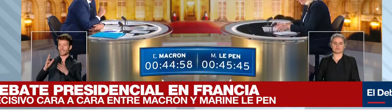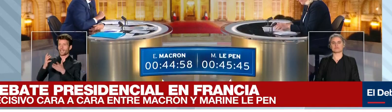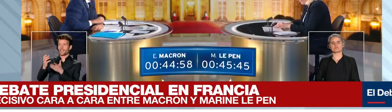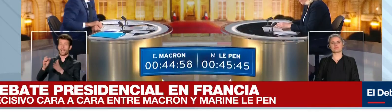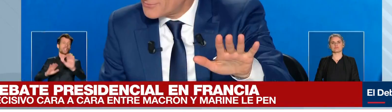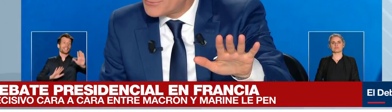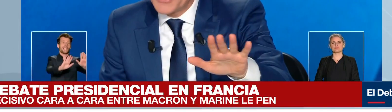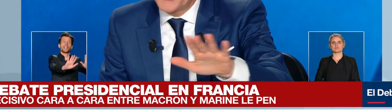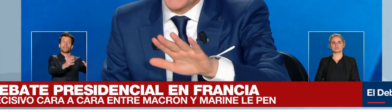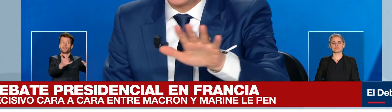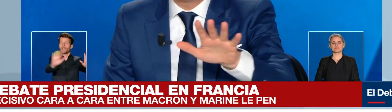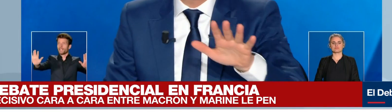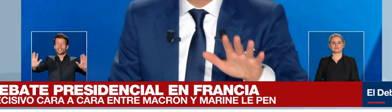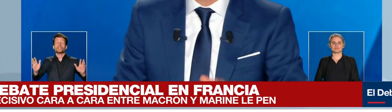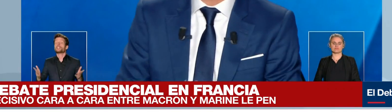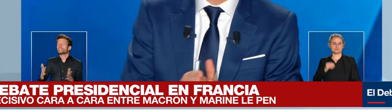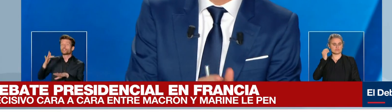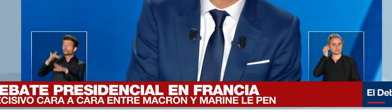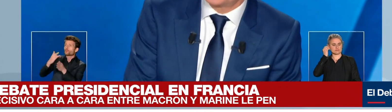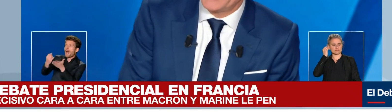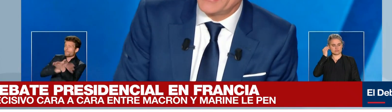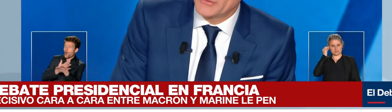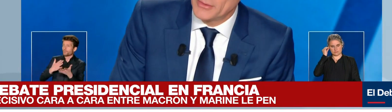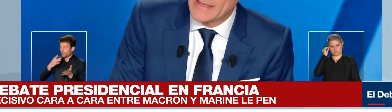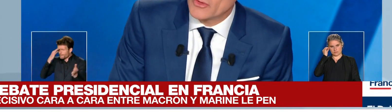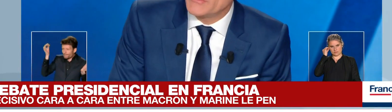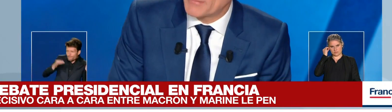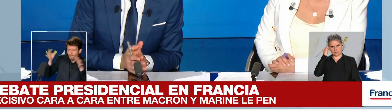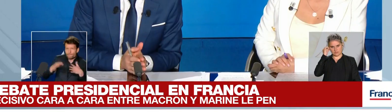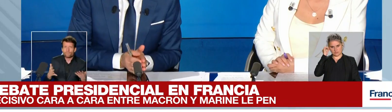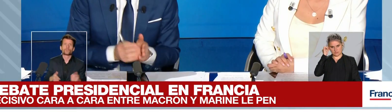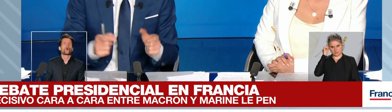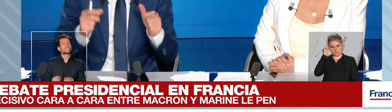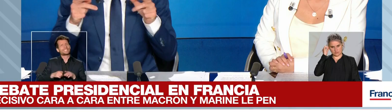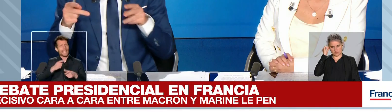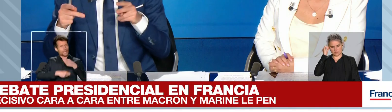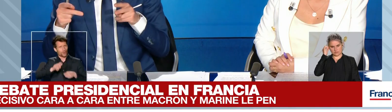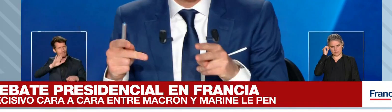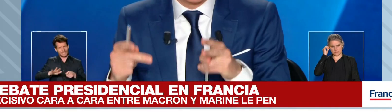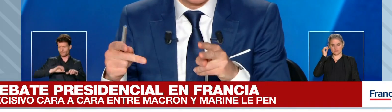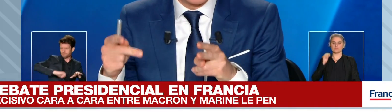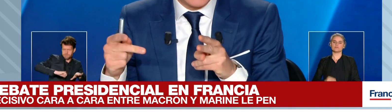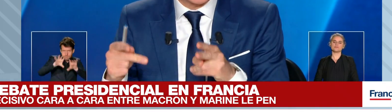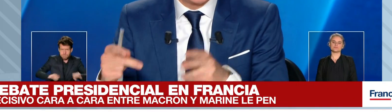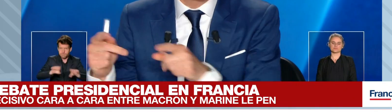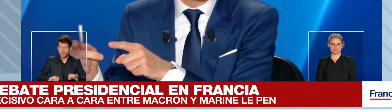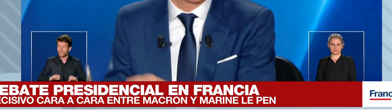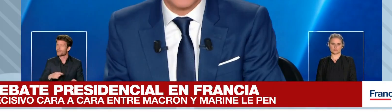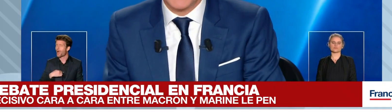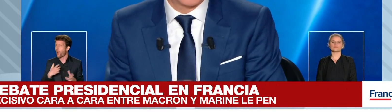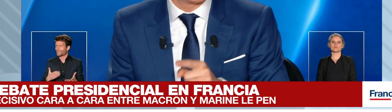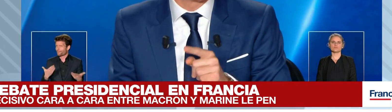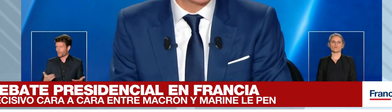las invenciones. Un momento. Estaban hablando de las invenciones del día, de la economía, de la productividad. Quisiera hablar de